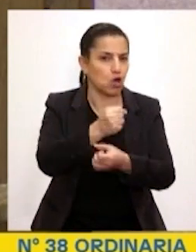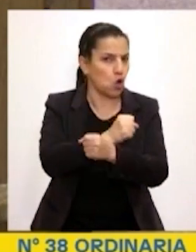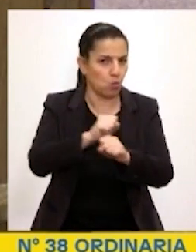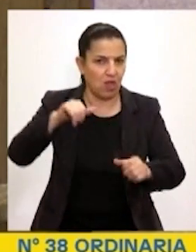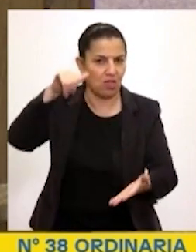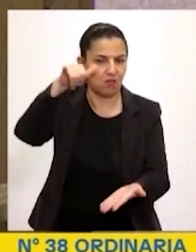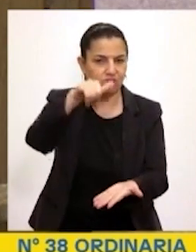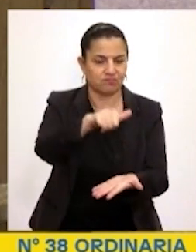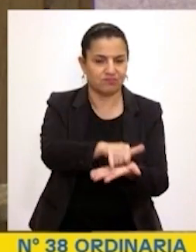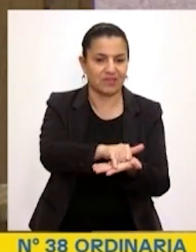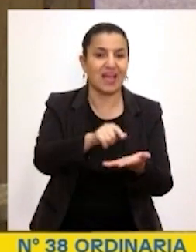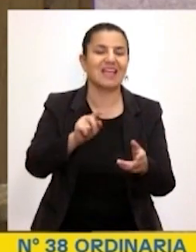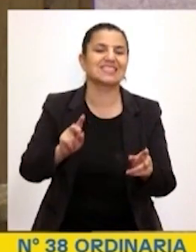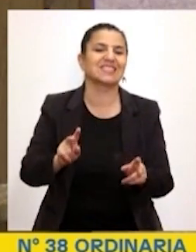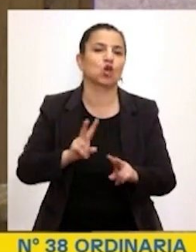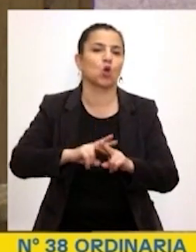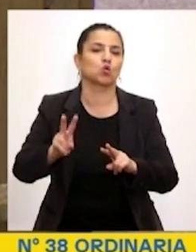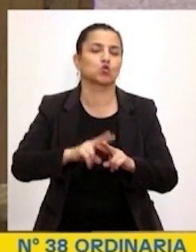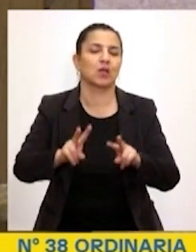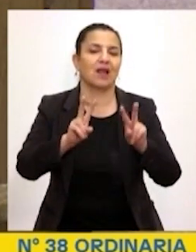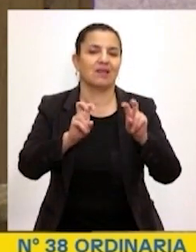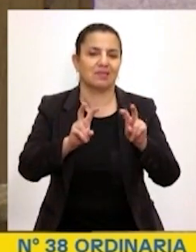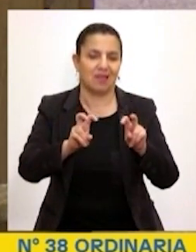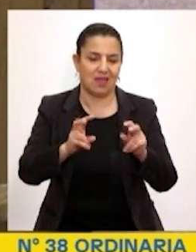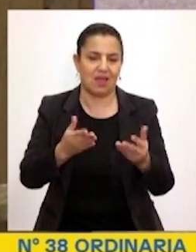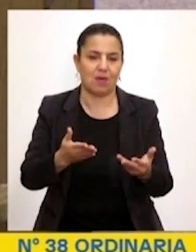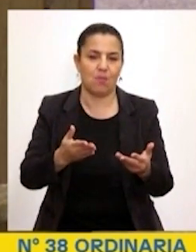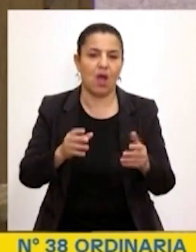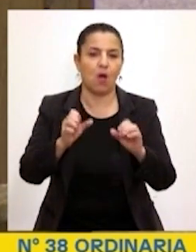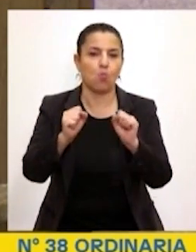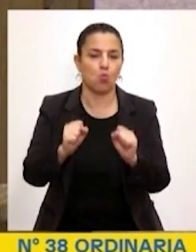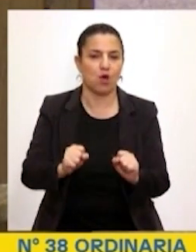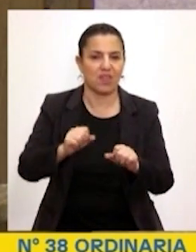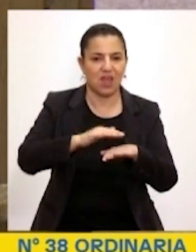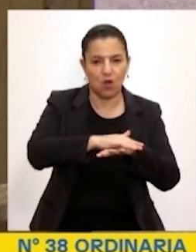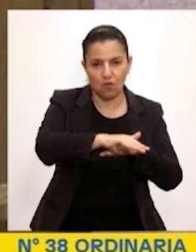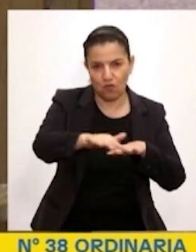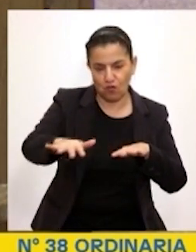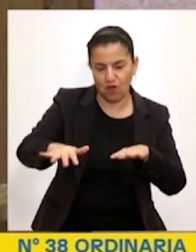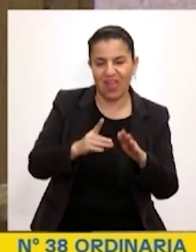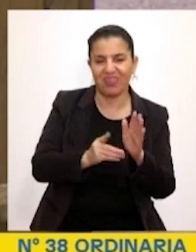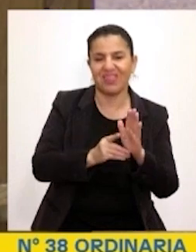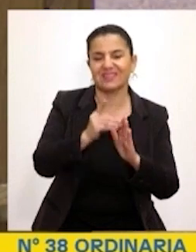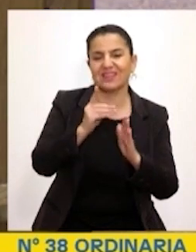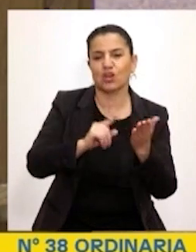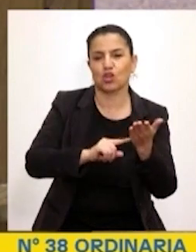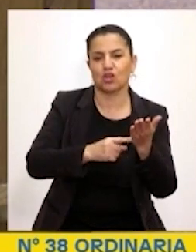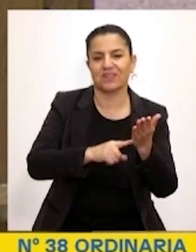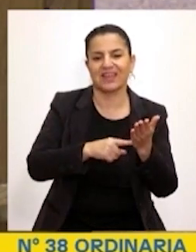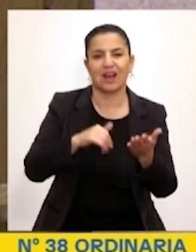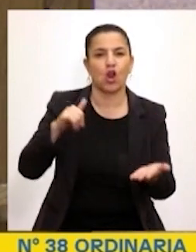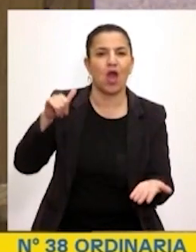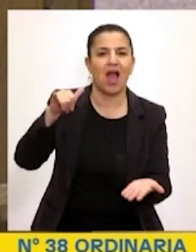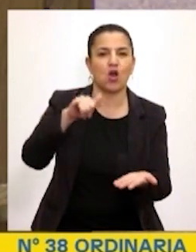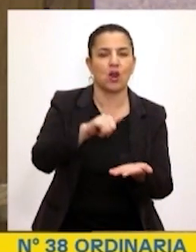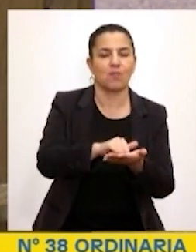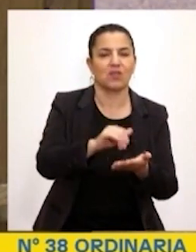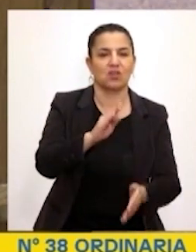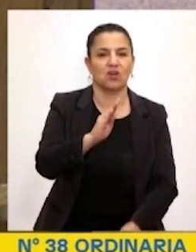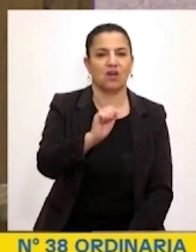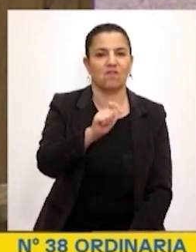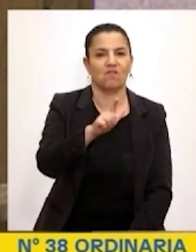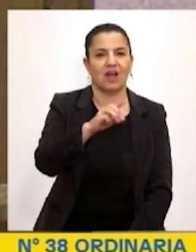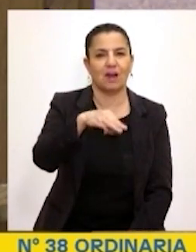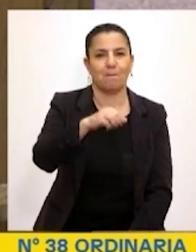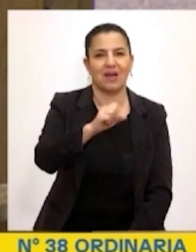naves salvar ese tema y traspasar poner a un nivel adecuado de desarrollo tecnológico al aeropuerto de balmaceda que está siendo